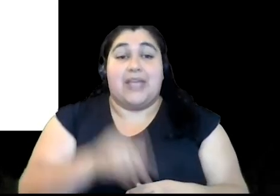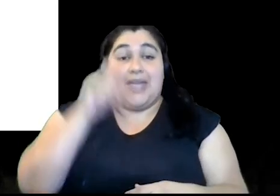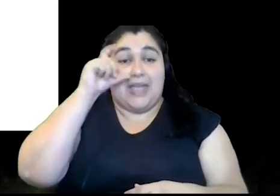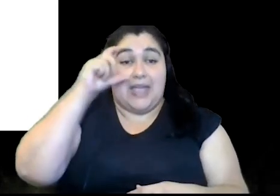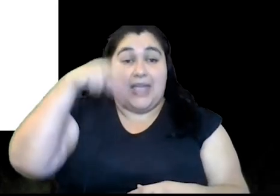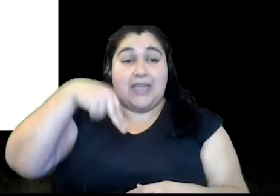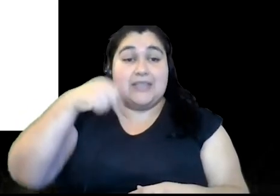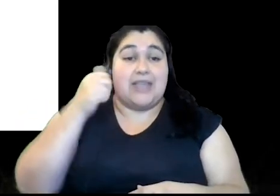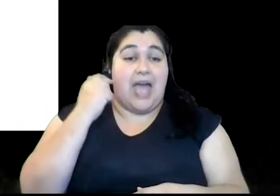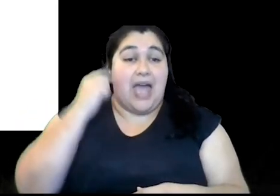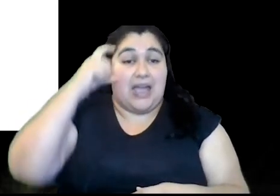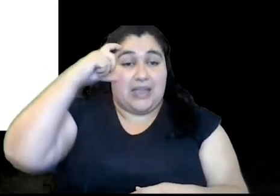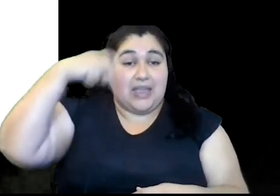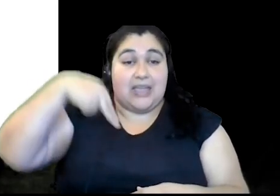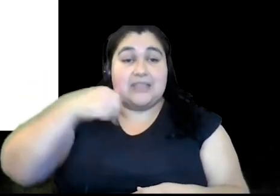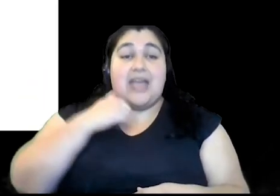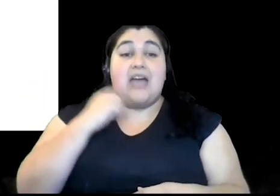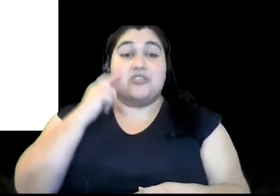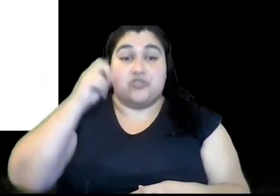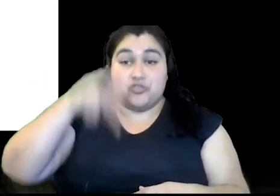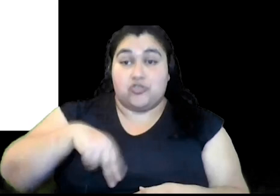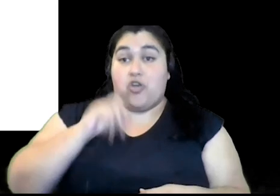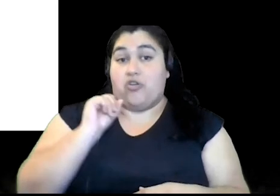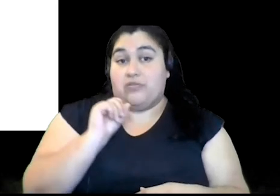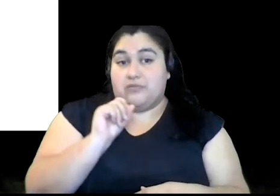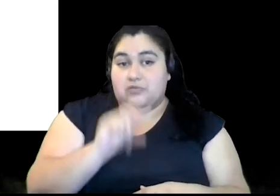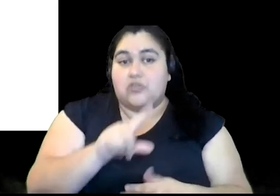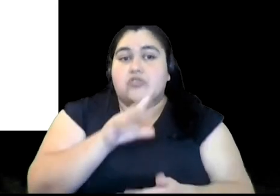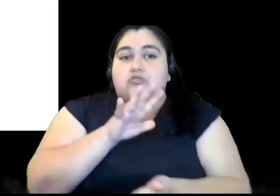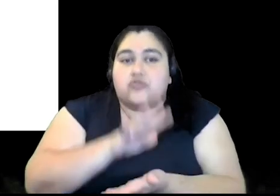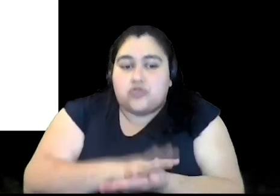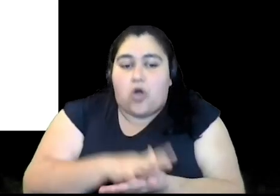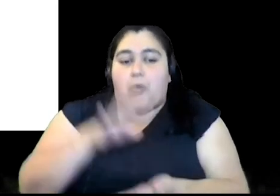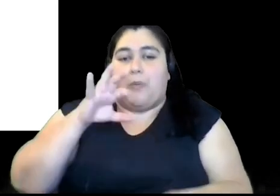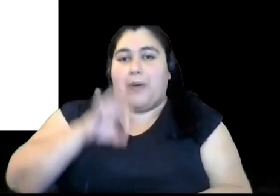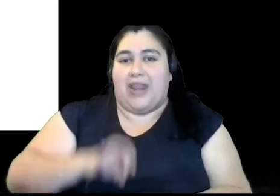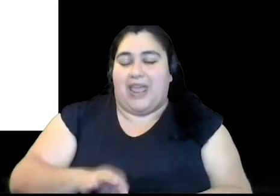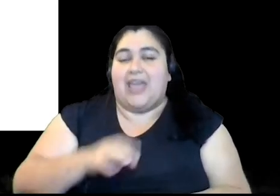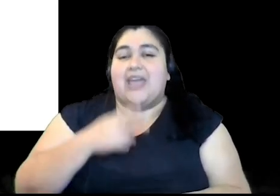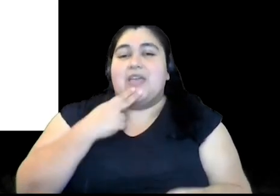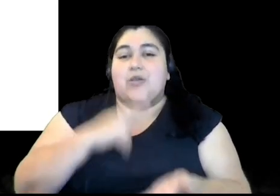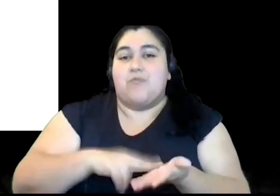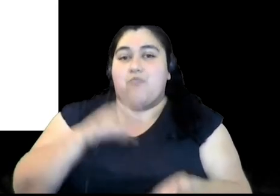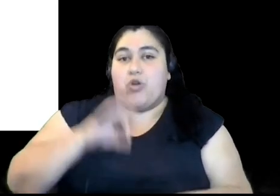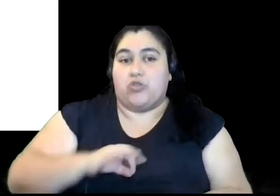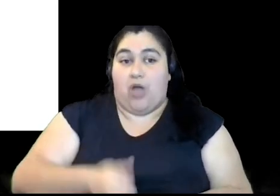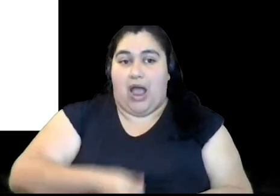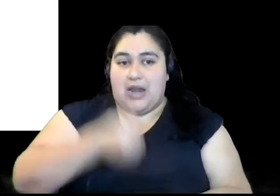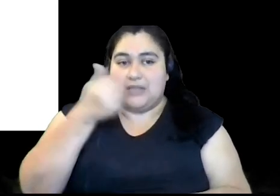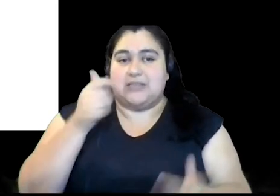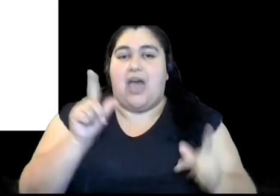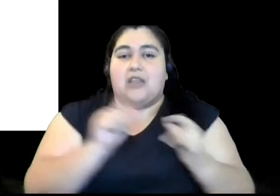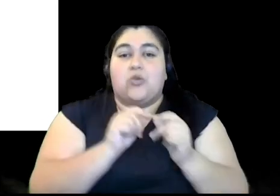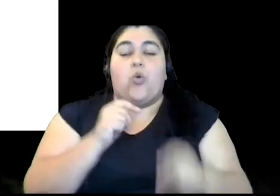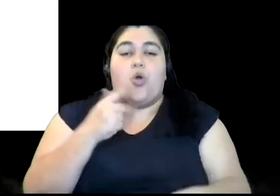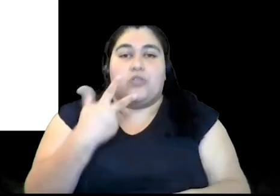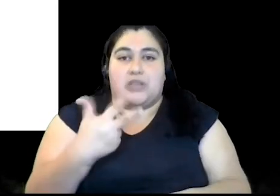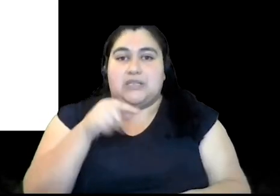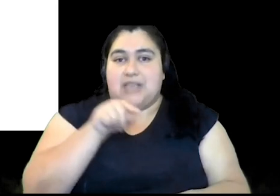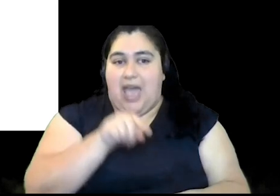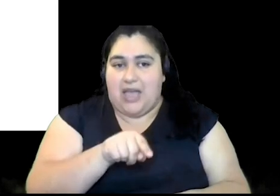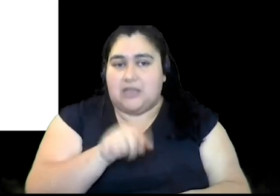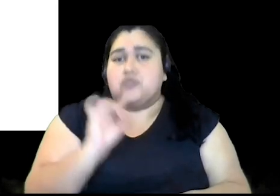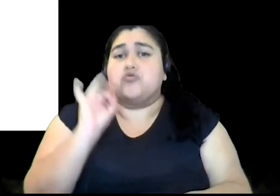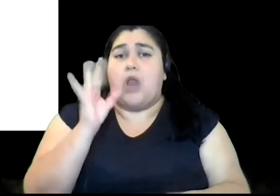enajenación en ganancias, el concepto enajenación lo van a encontrar en el artículo 3. No es solamente